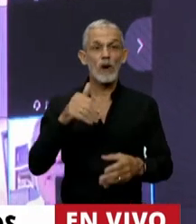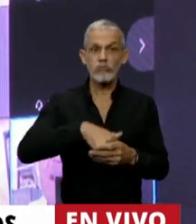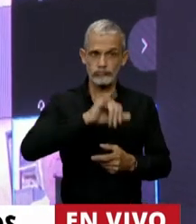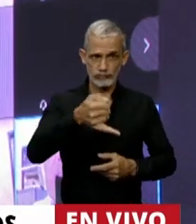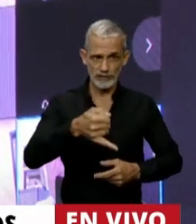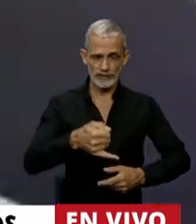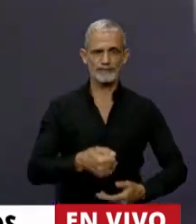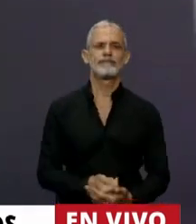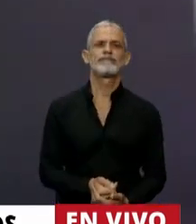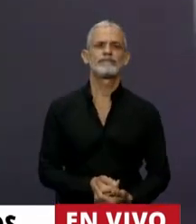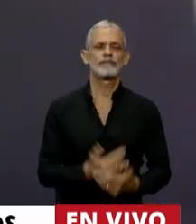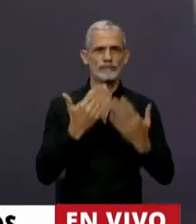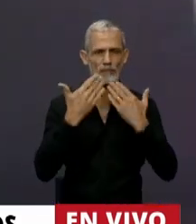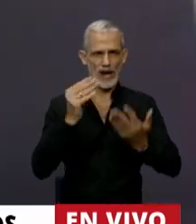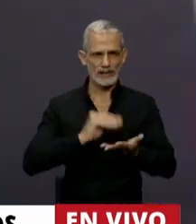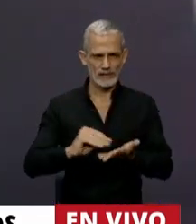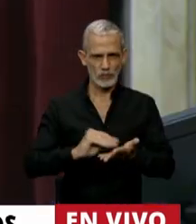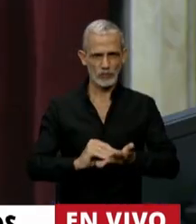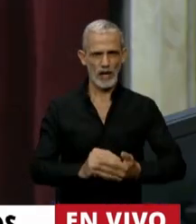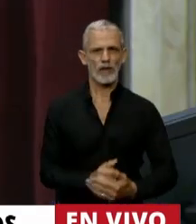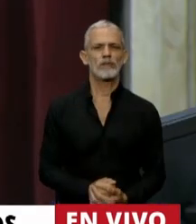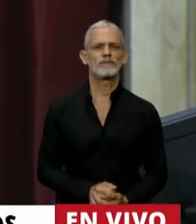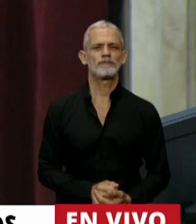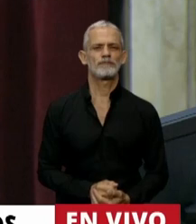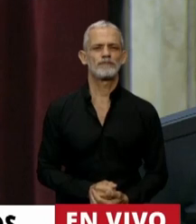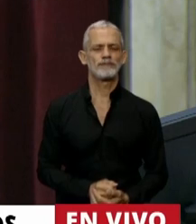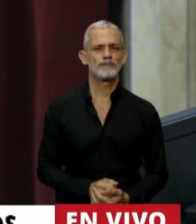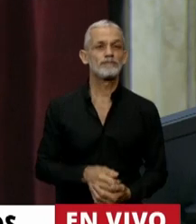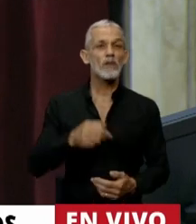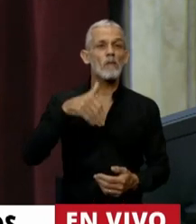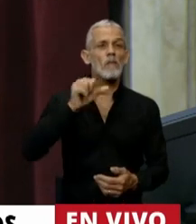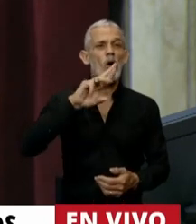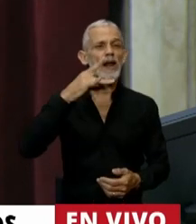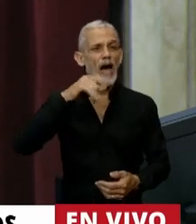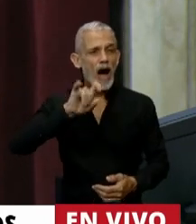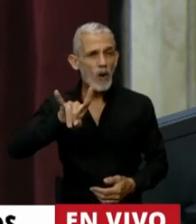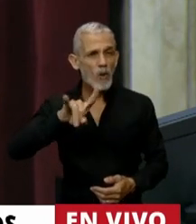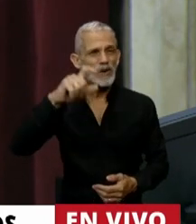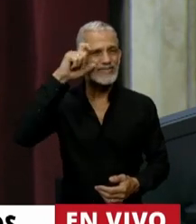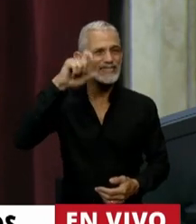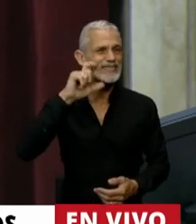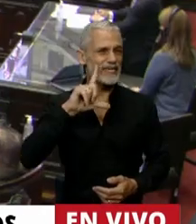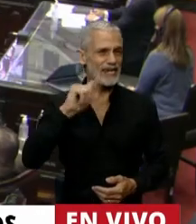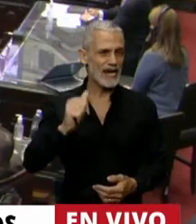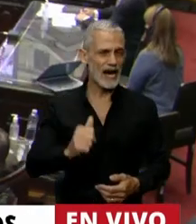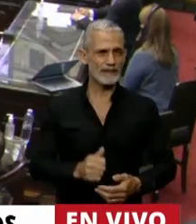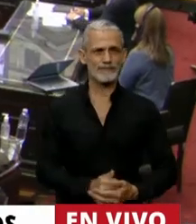Afirmativo, presidente. Gracias, diputado Martiarena. Moró Cecilia.